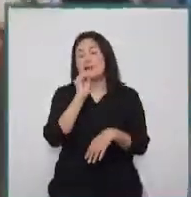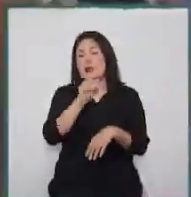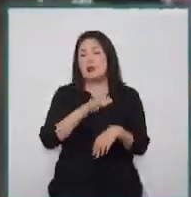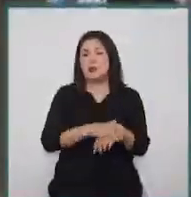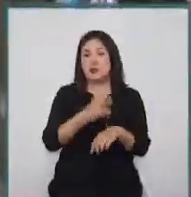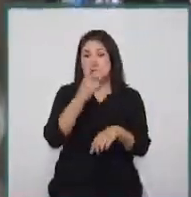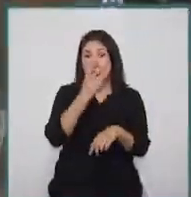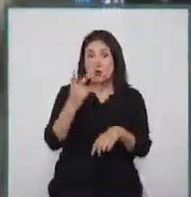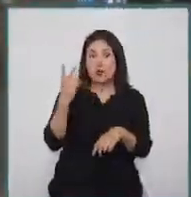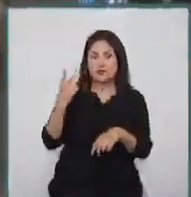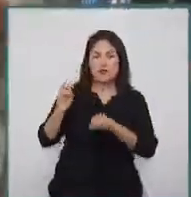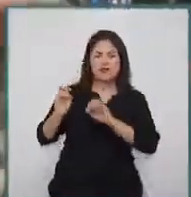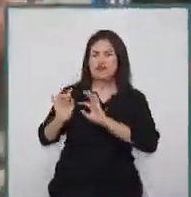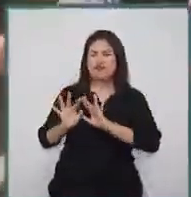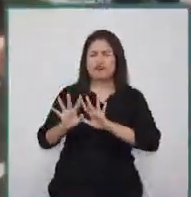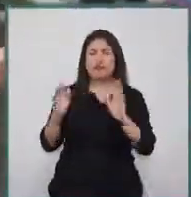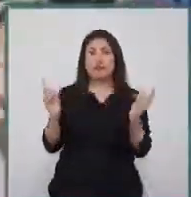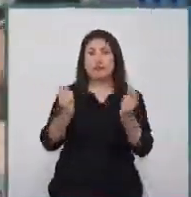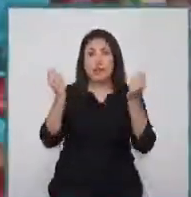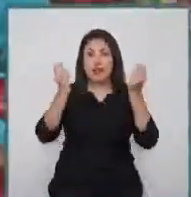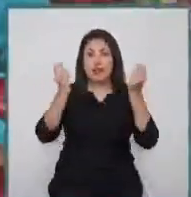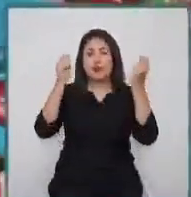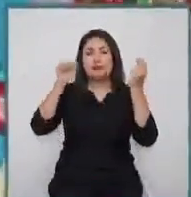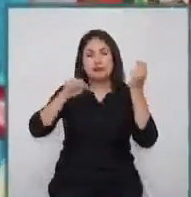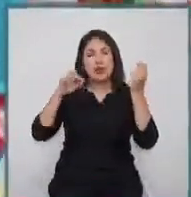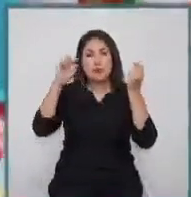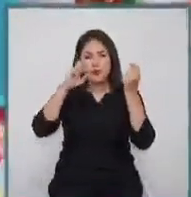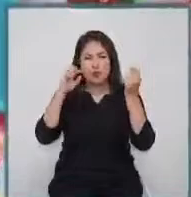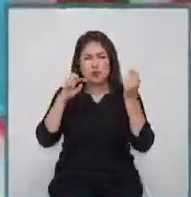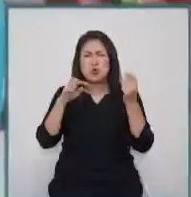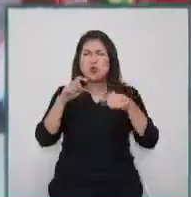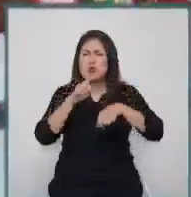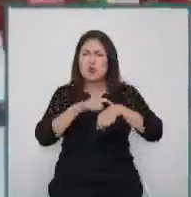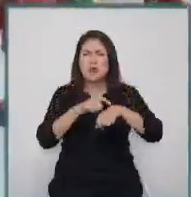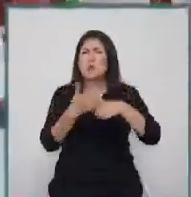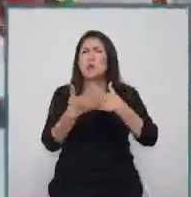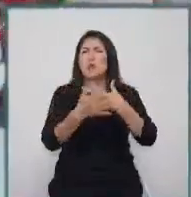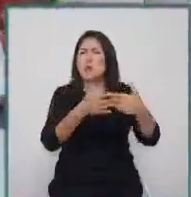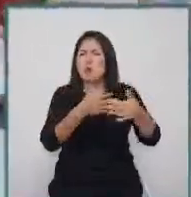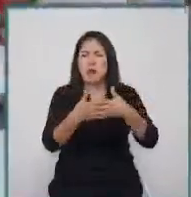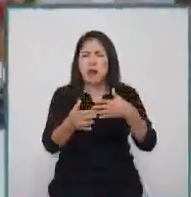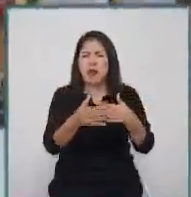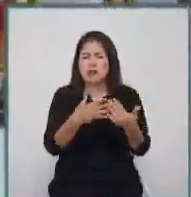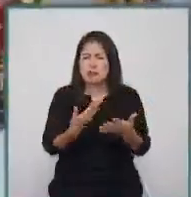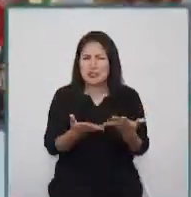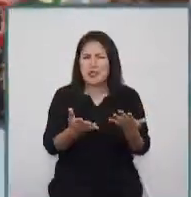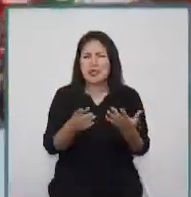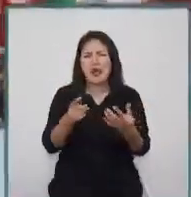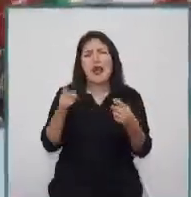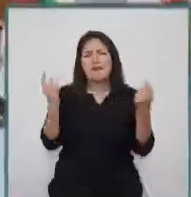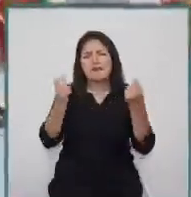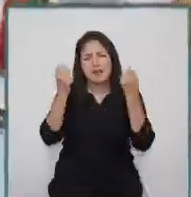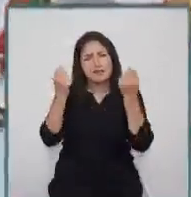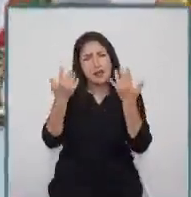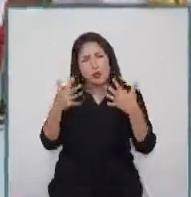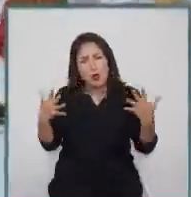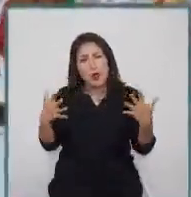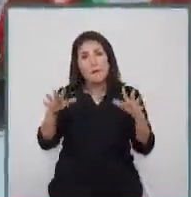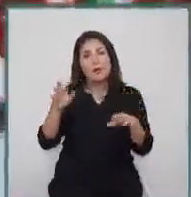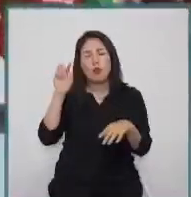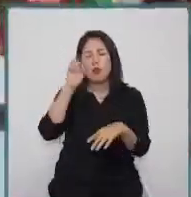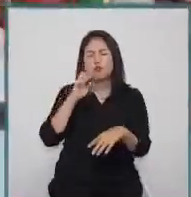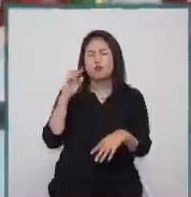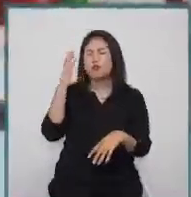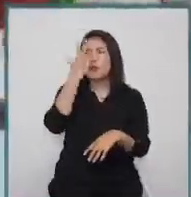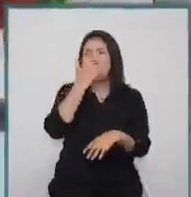les cuento, ustedes están viendo que es una gran celebración, pero pueden venir a Puno cualquier época del año. No va a haber fiesta de la Candelaria, pero va a